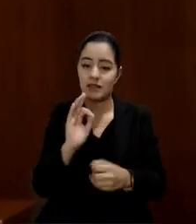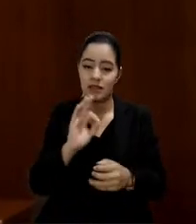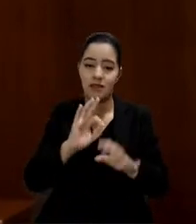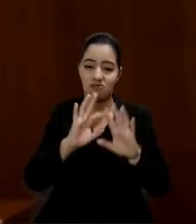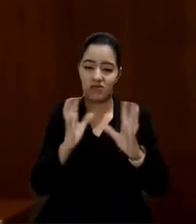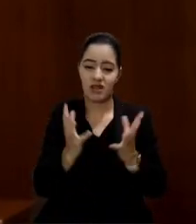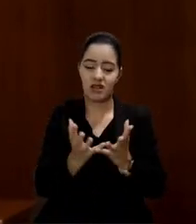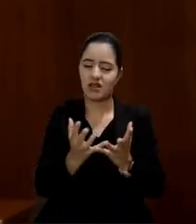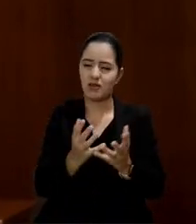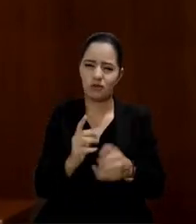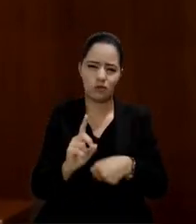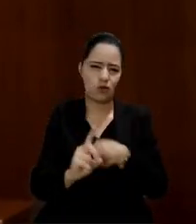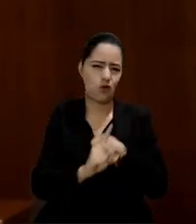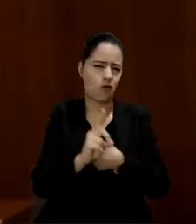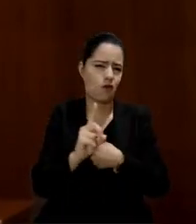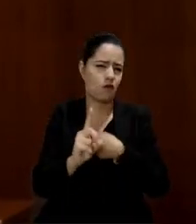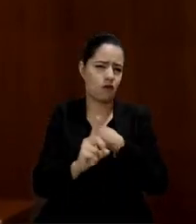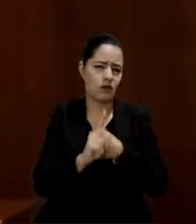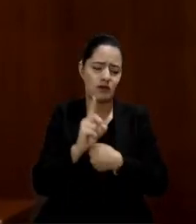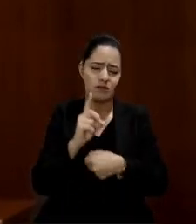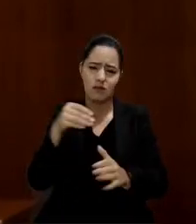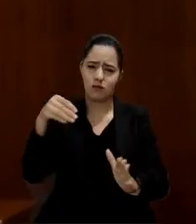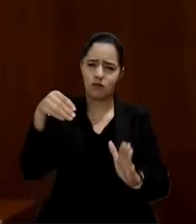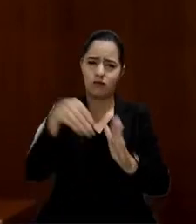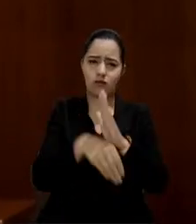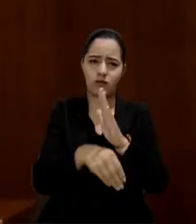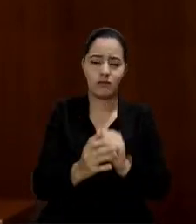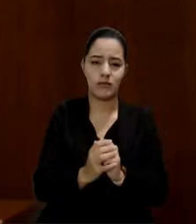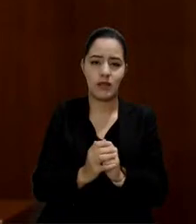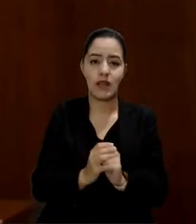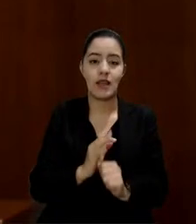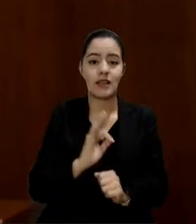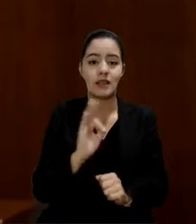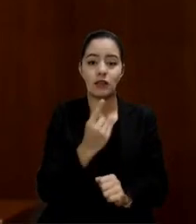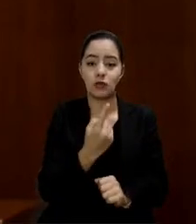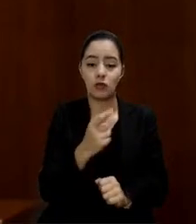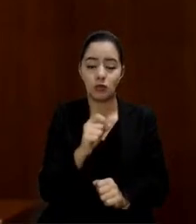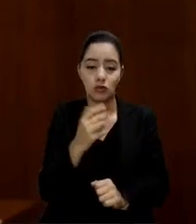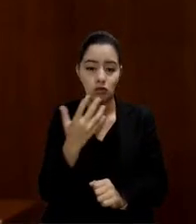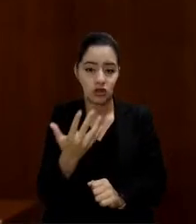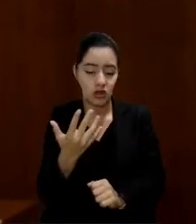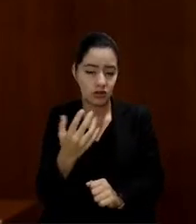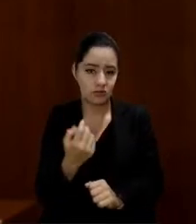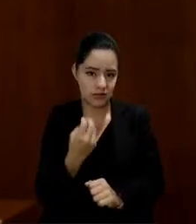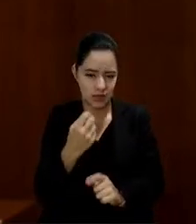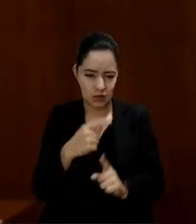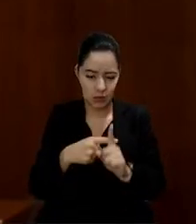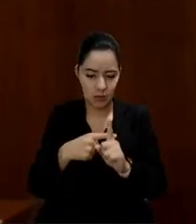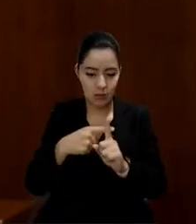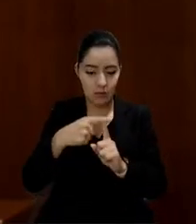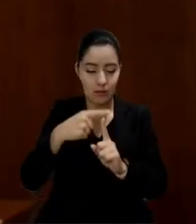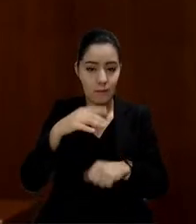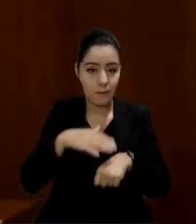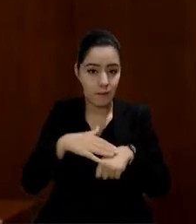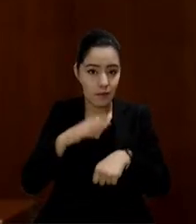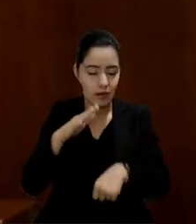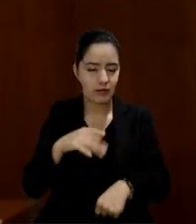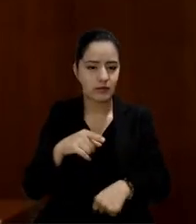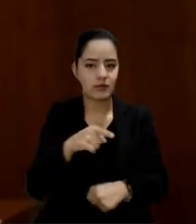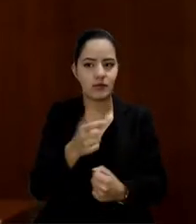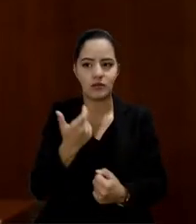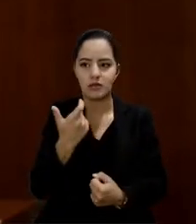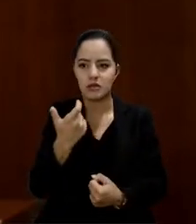catastróficas. Si cruzamos este umbral, los impactos económicos, sociales, políticos, culturales